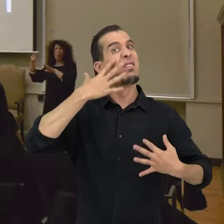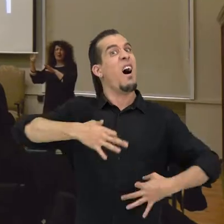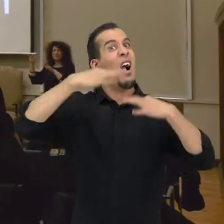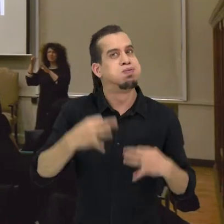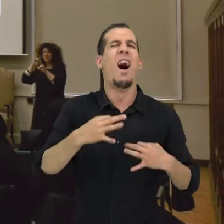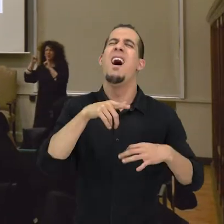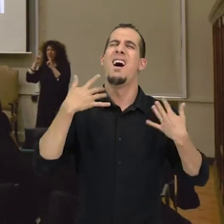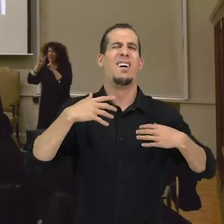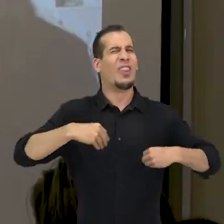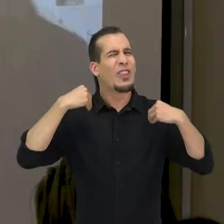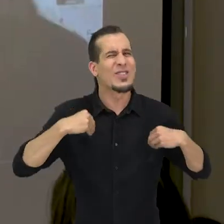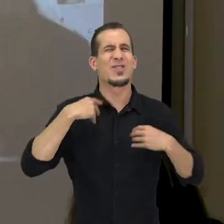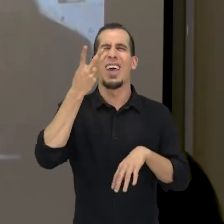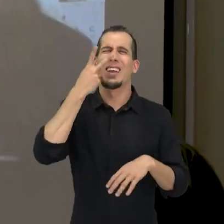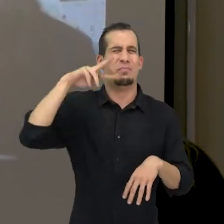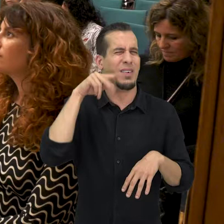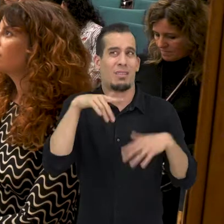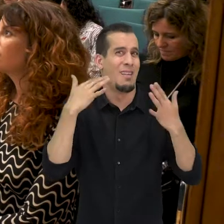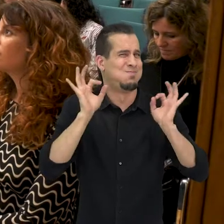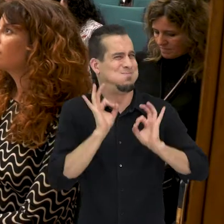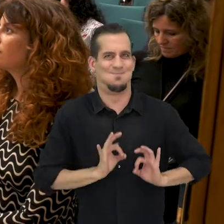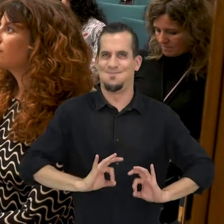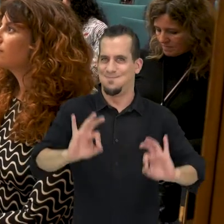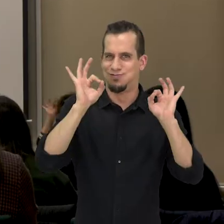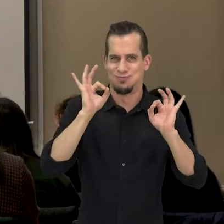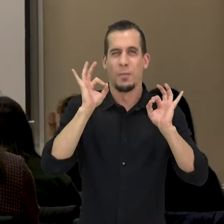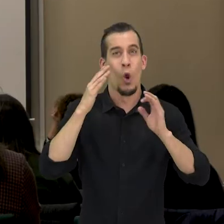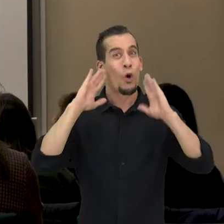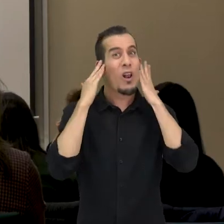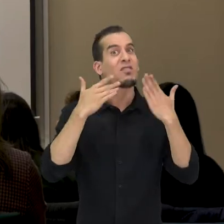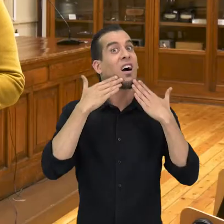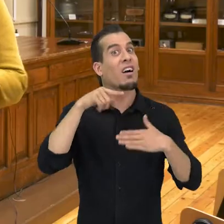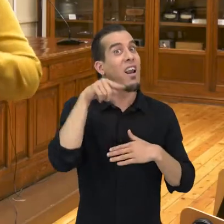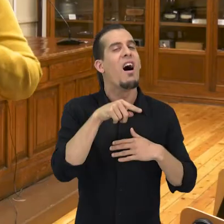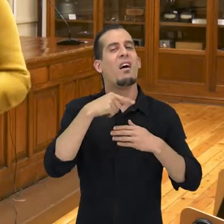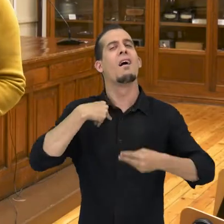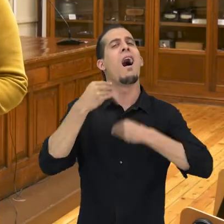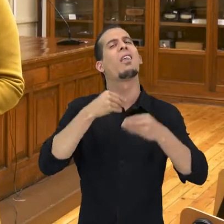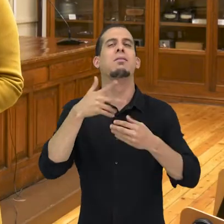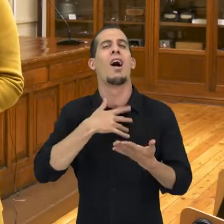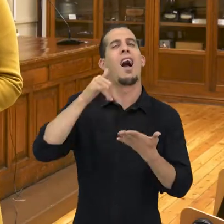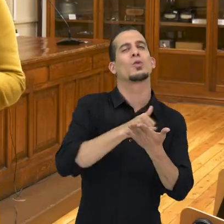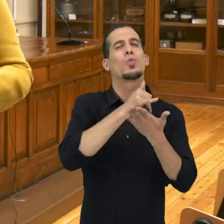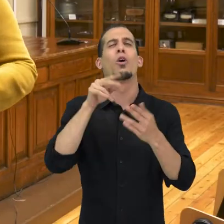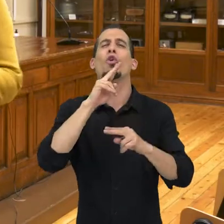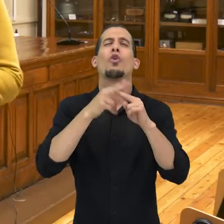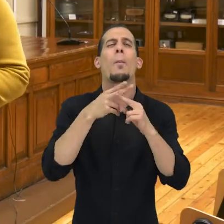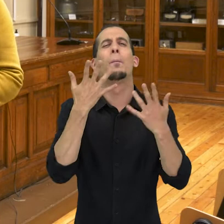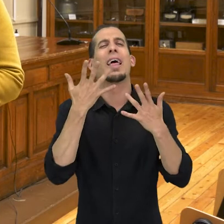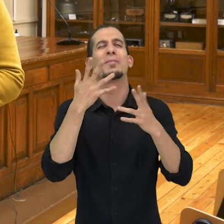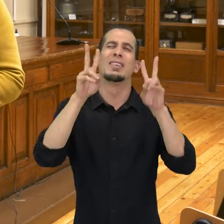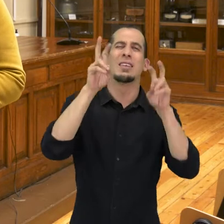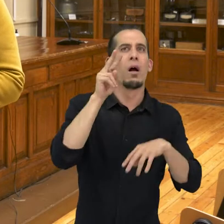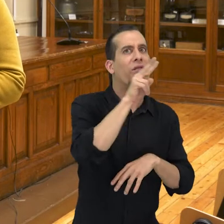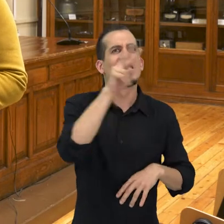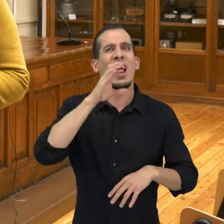un día ser reales científicas y poder disfrutar de esta experiencia tan, bueno, tan especial. Gracias a este congreso hemos podido realizar una asignatura